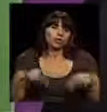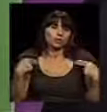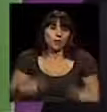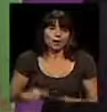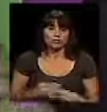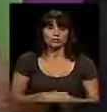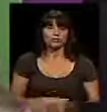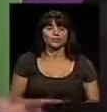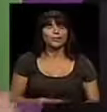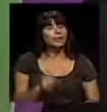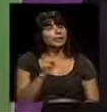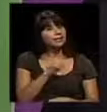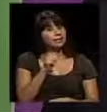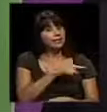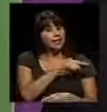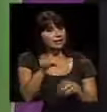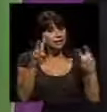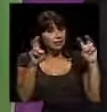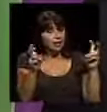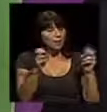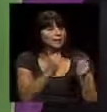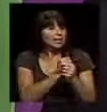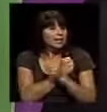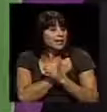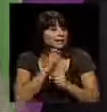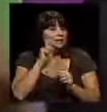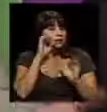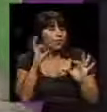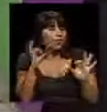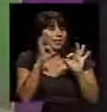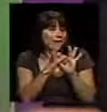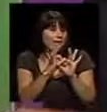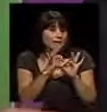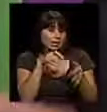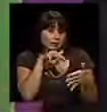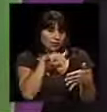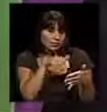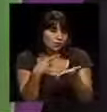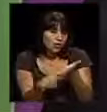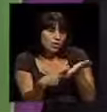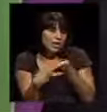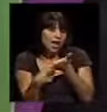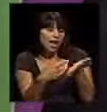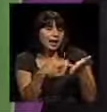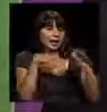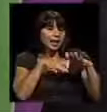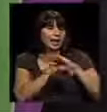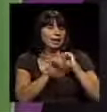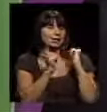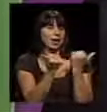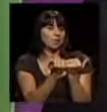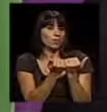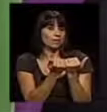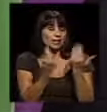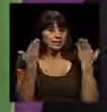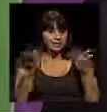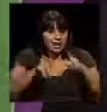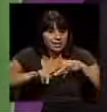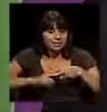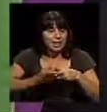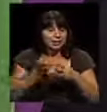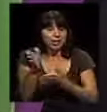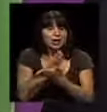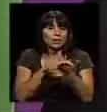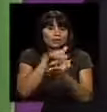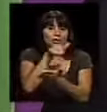de sexualidad, ¿verdad?, y de afectividad que se van a estar trabajando en las aulas y que pues ya de hecho iniciaron, ¿verdad?, en algunos centros educativos, ¿de